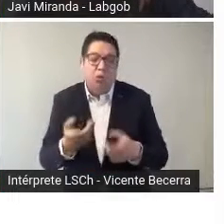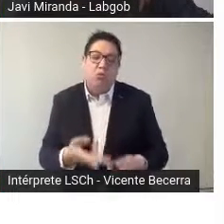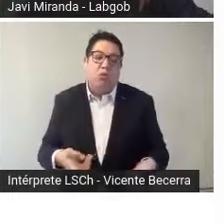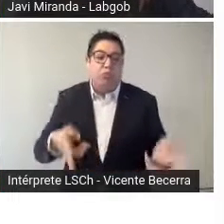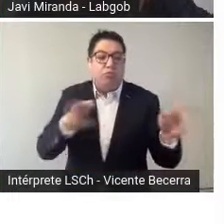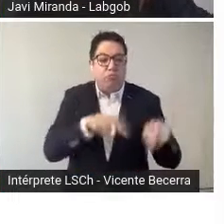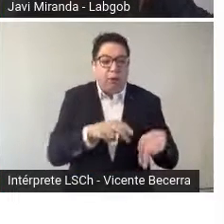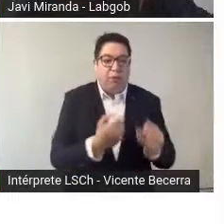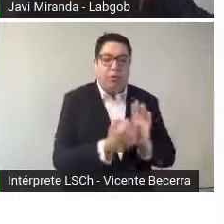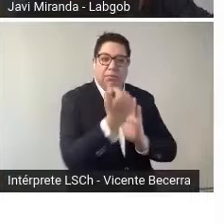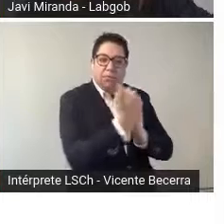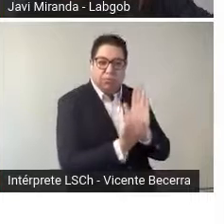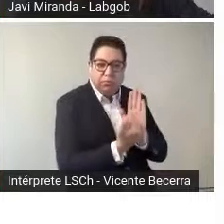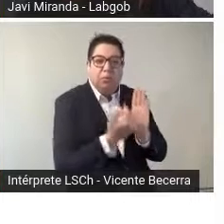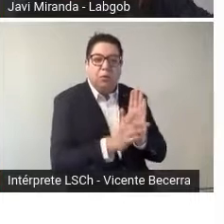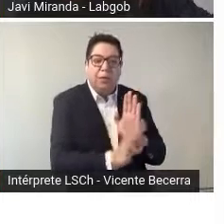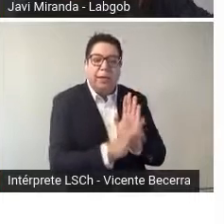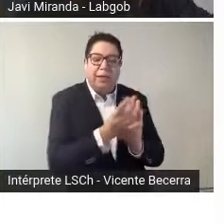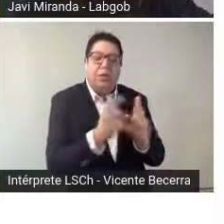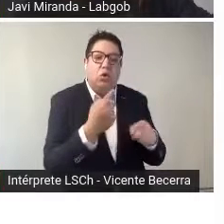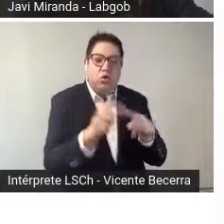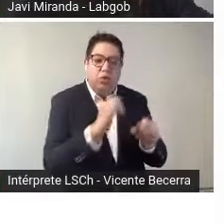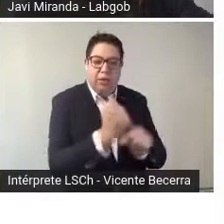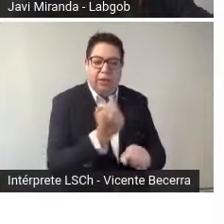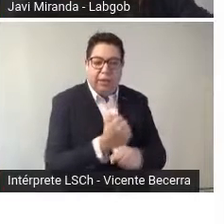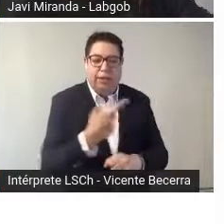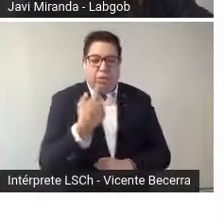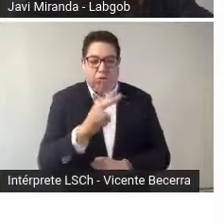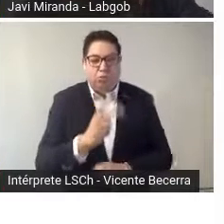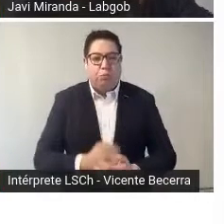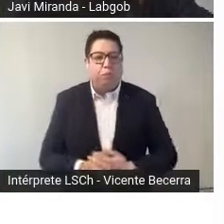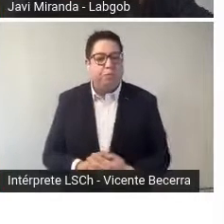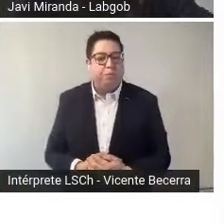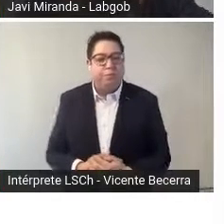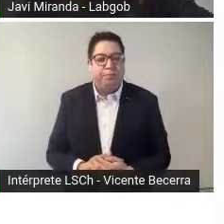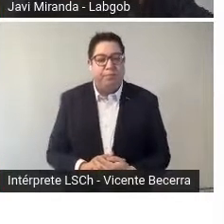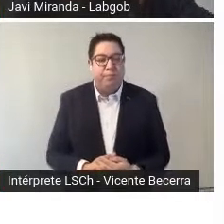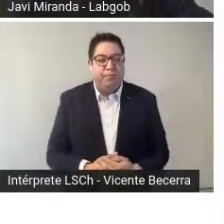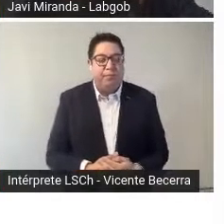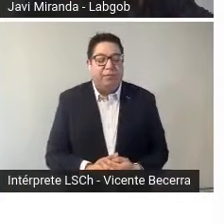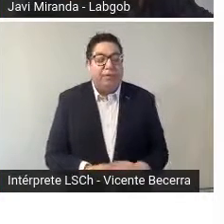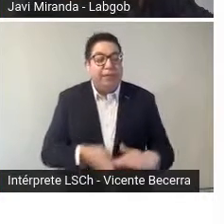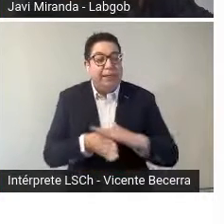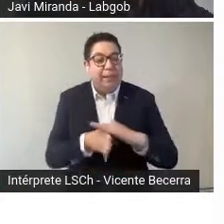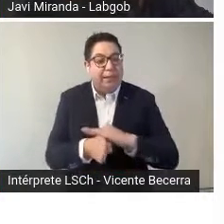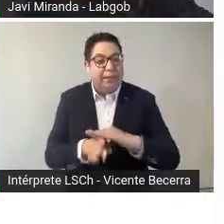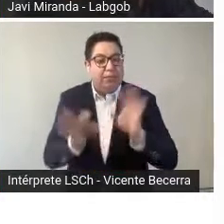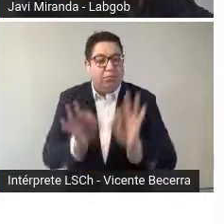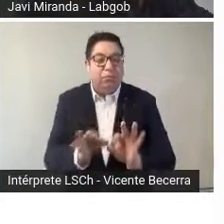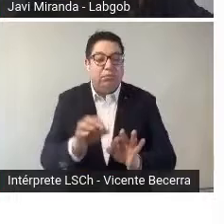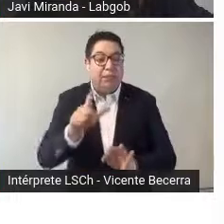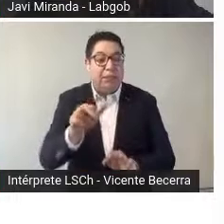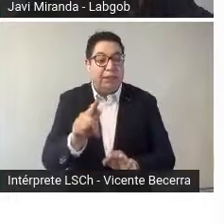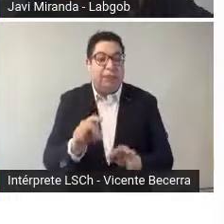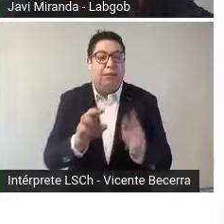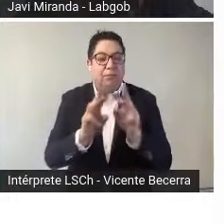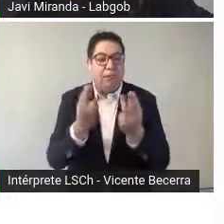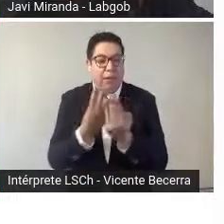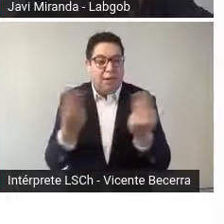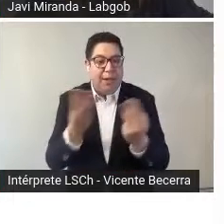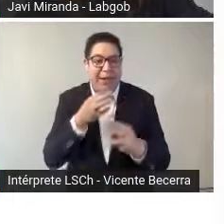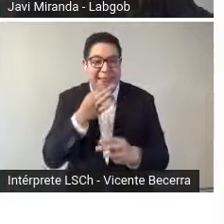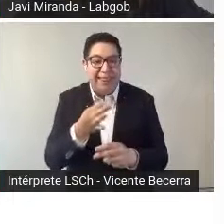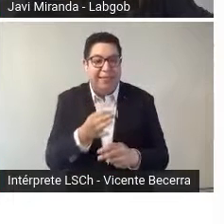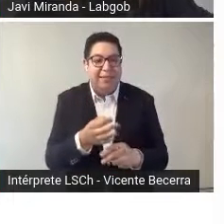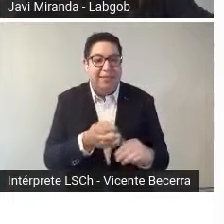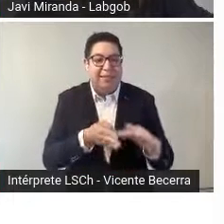de actividades y pueden elegir el segundo taller al que quieran participar. Ya van a acceder directamente en el link que dice